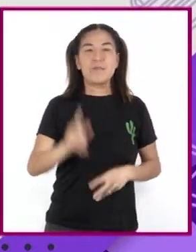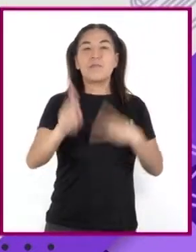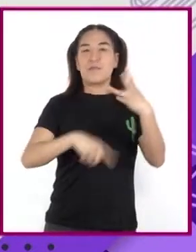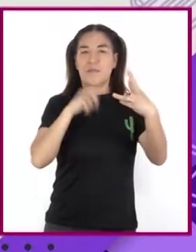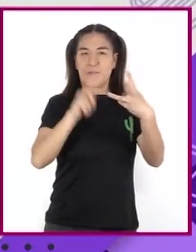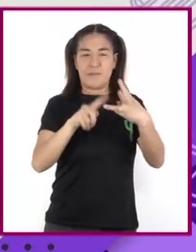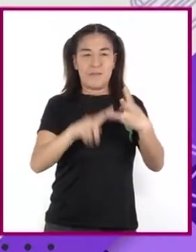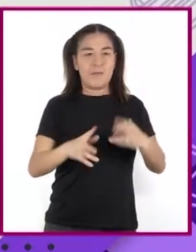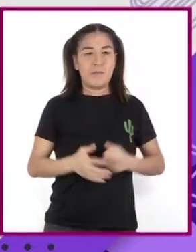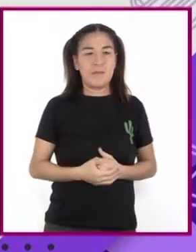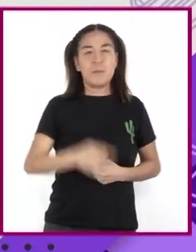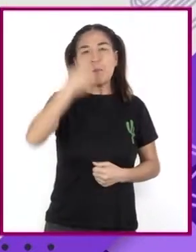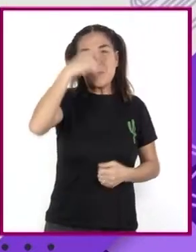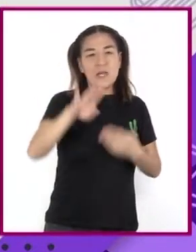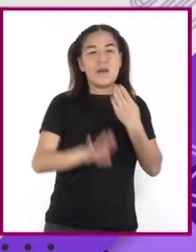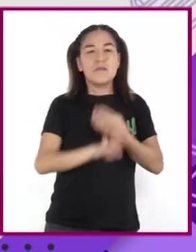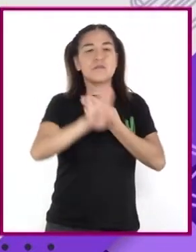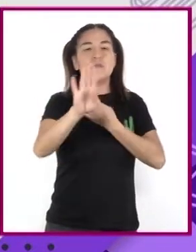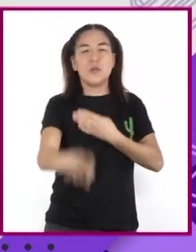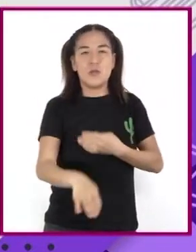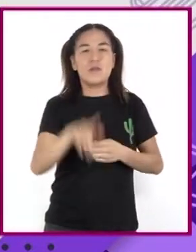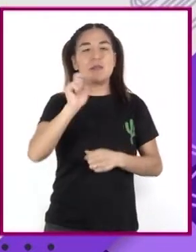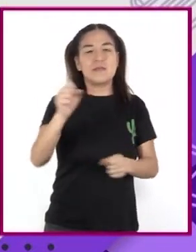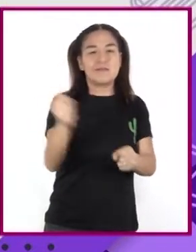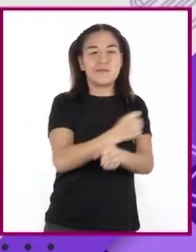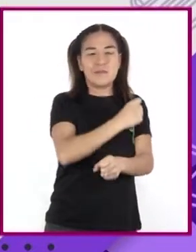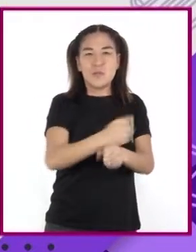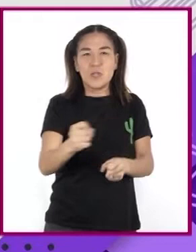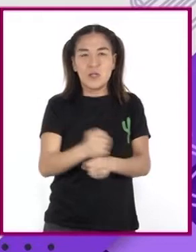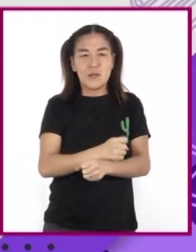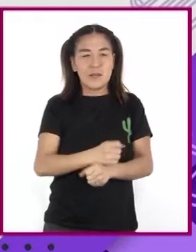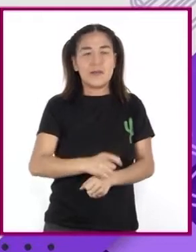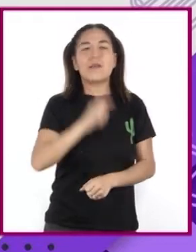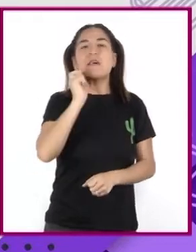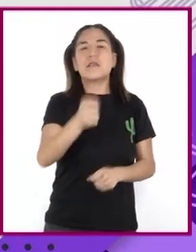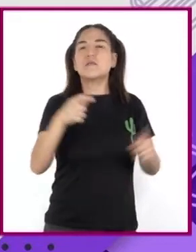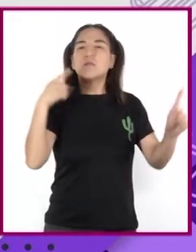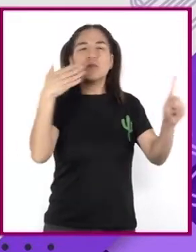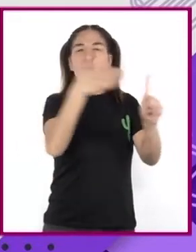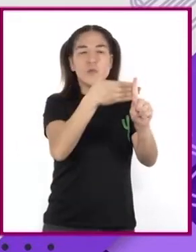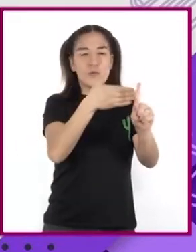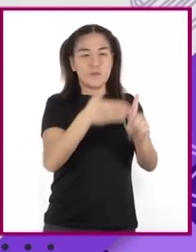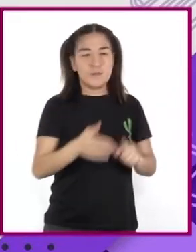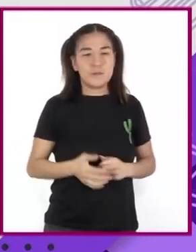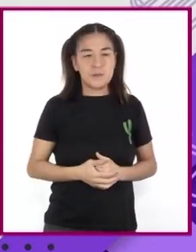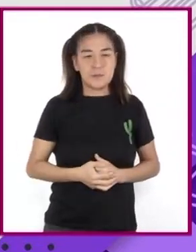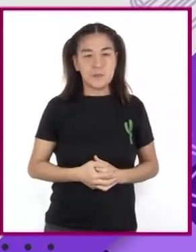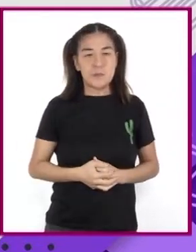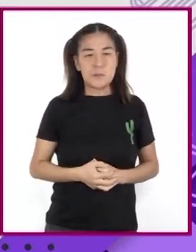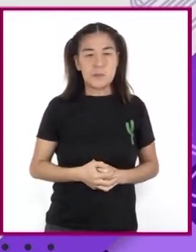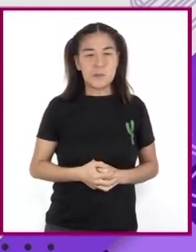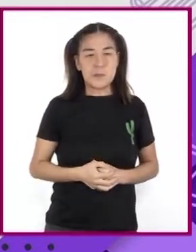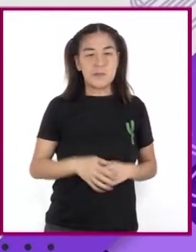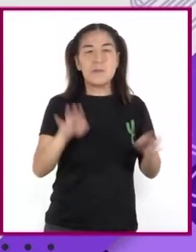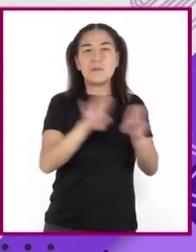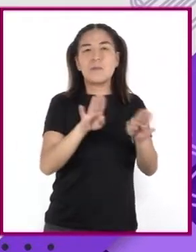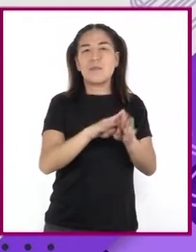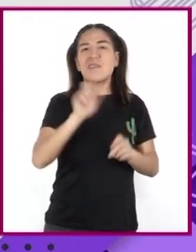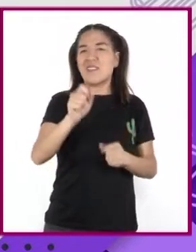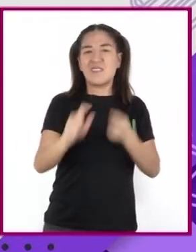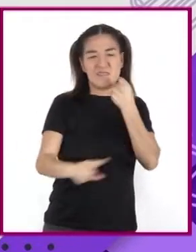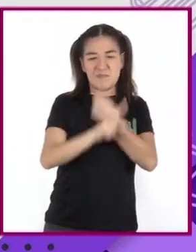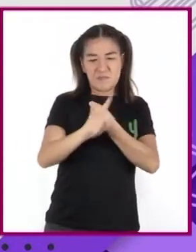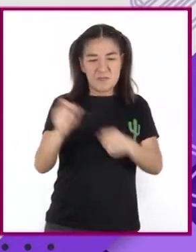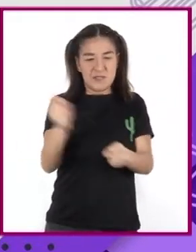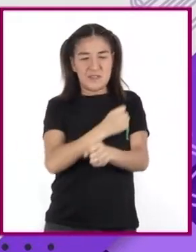3. La prevención y la eliminación de la violencia tiene como objetivo erradicar los principales receptores de la violencia de